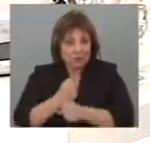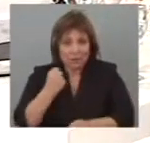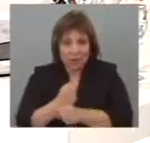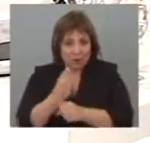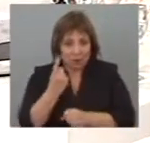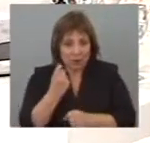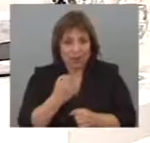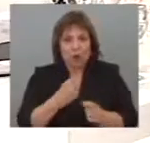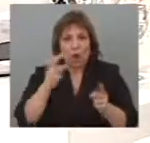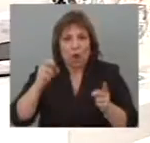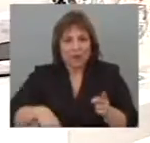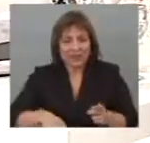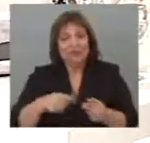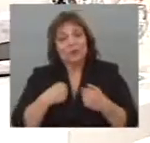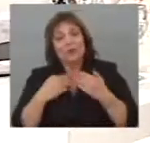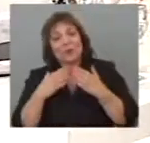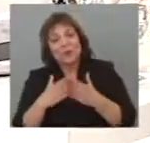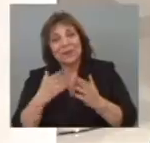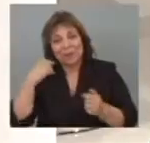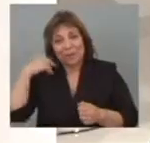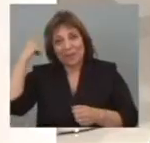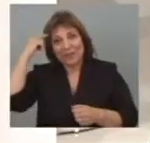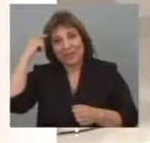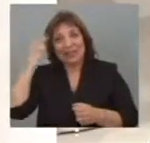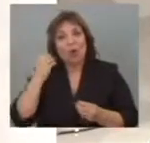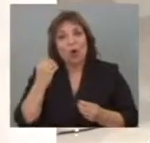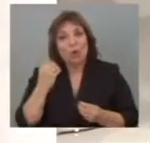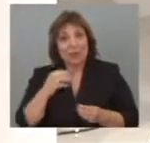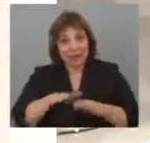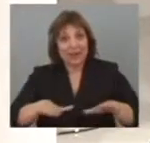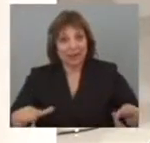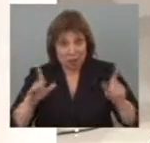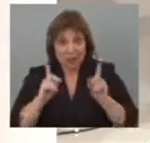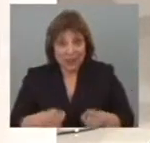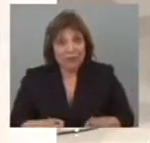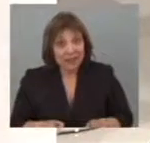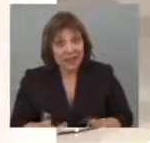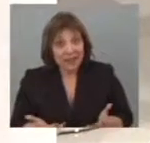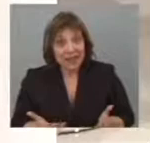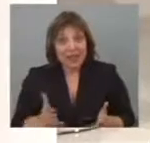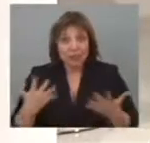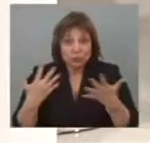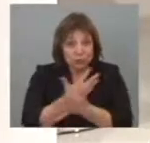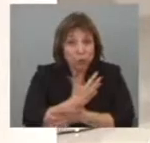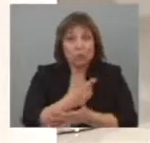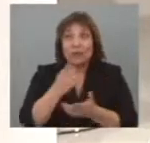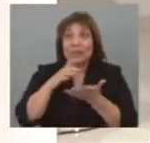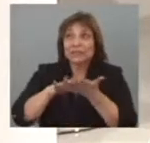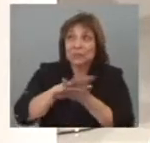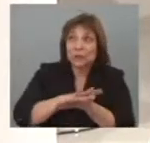con ANEPCODICEN. Claro, te lo preguntaba pensando desde el lugar que también los niños son víctimas de toda la